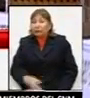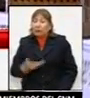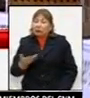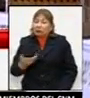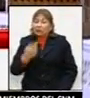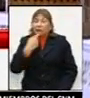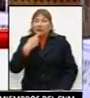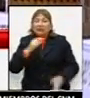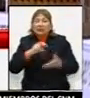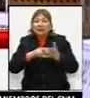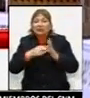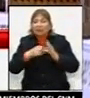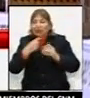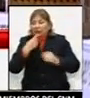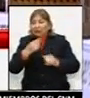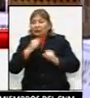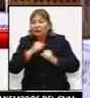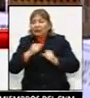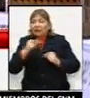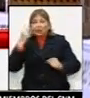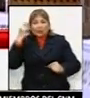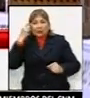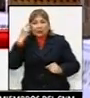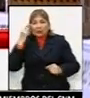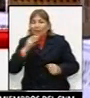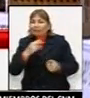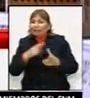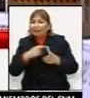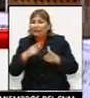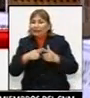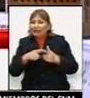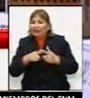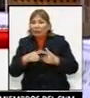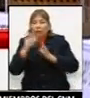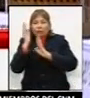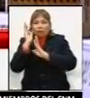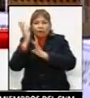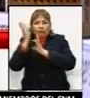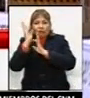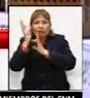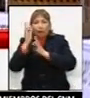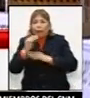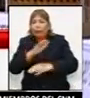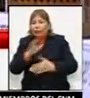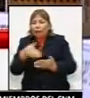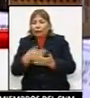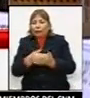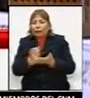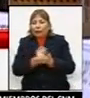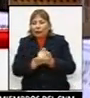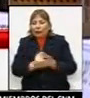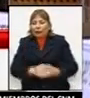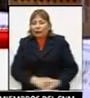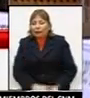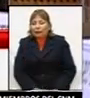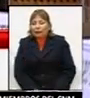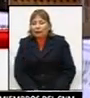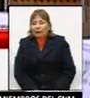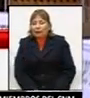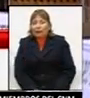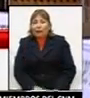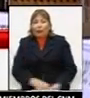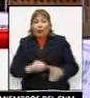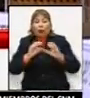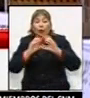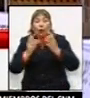y esto sí yo he defendido en general a los partidos en todos estos foros y en todo lo escrito. Los